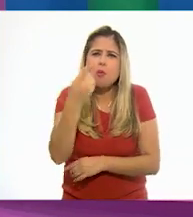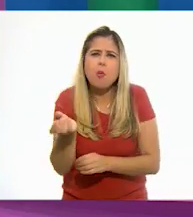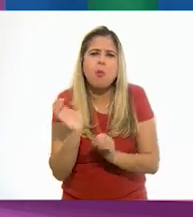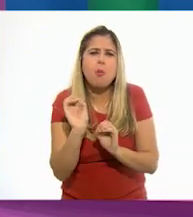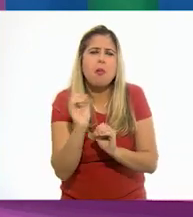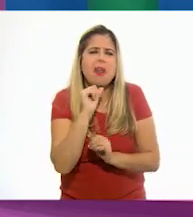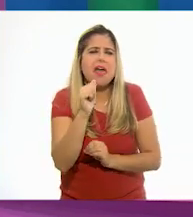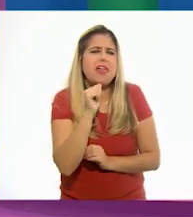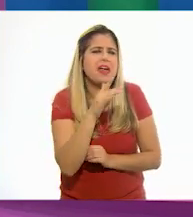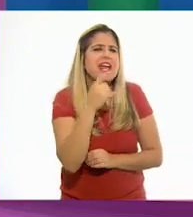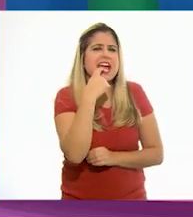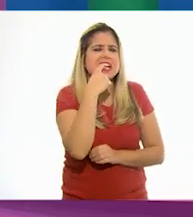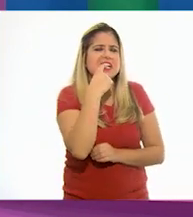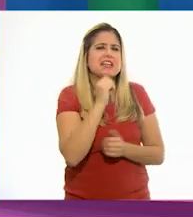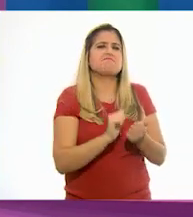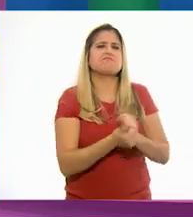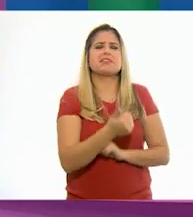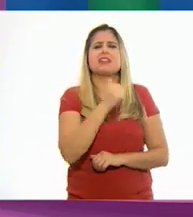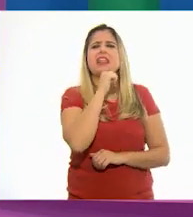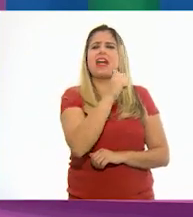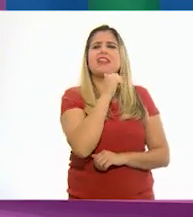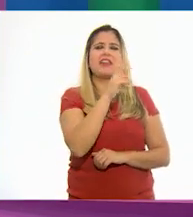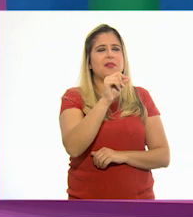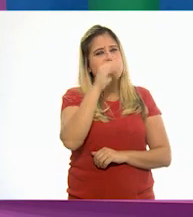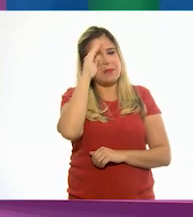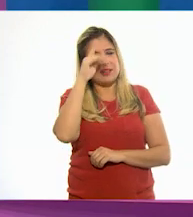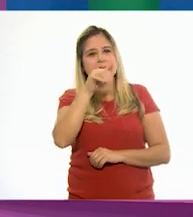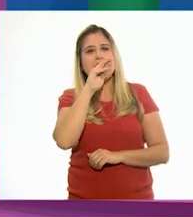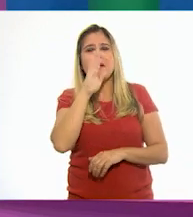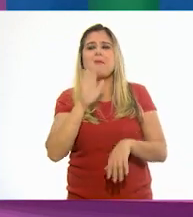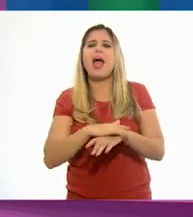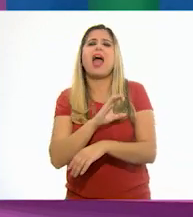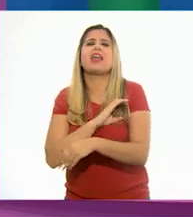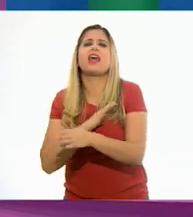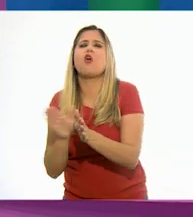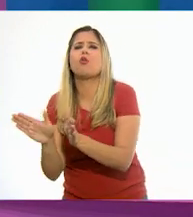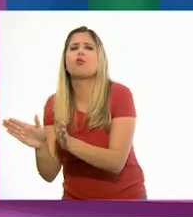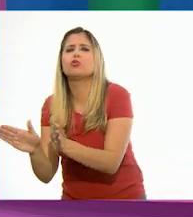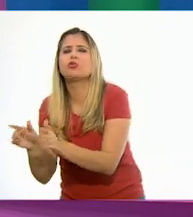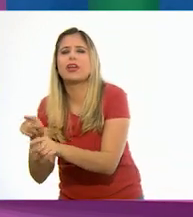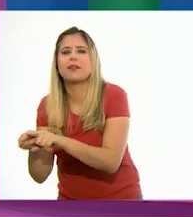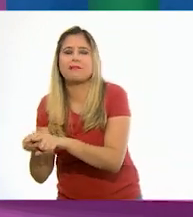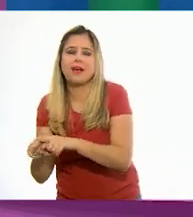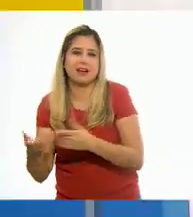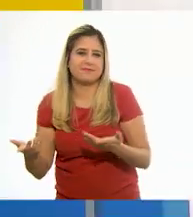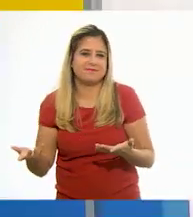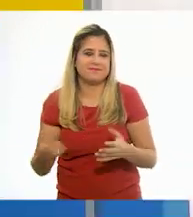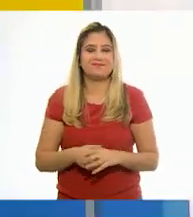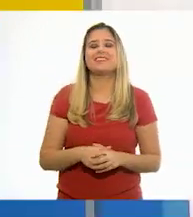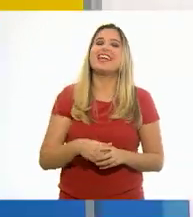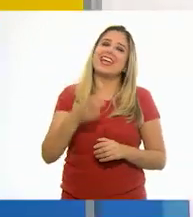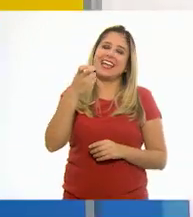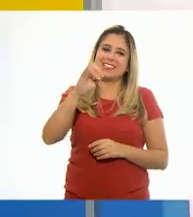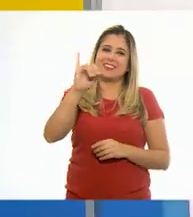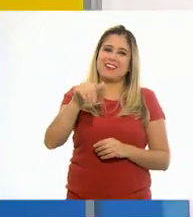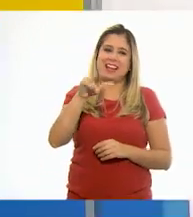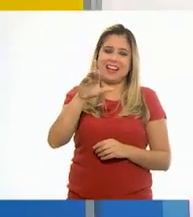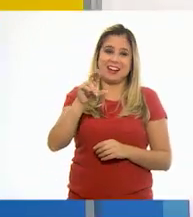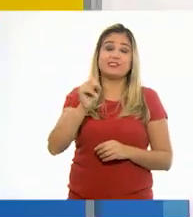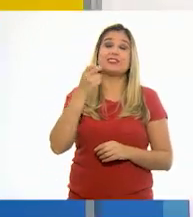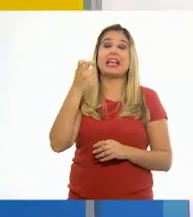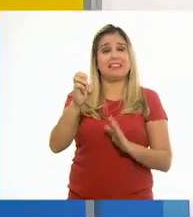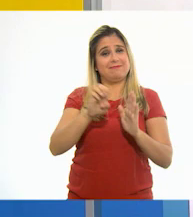no vas a sentir celos de tu hermanito y no vas a pensar que tu mamá lo quiere más a él que a ti. Sí, Juan Carlos, ese es un muy